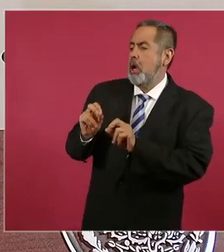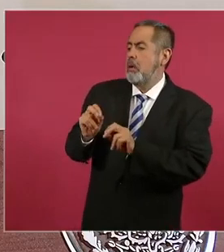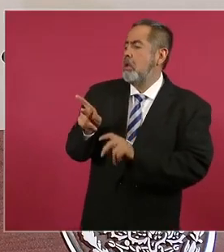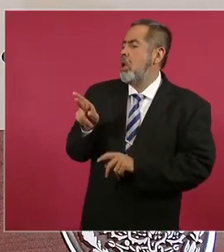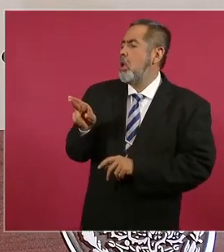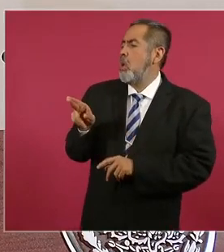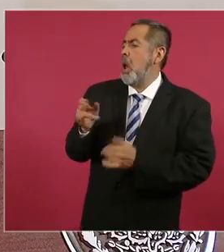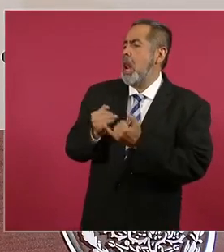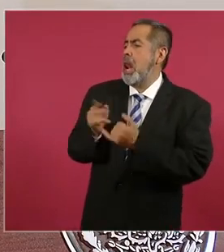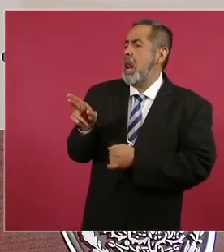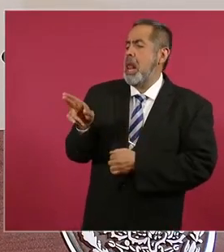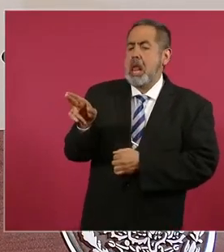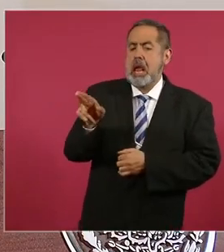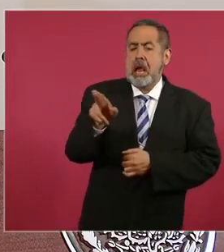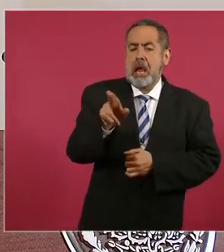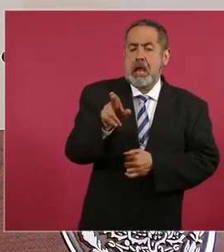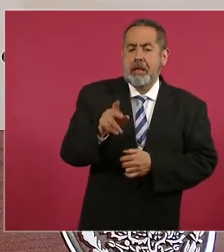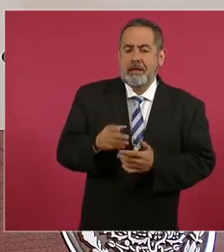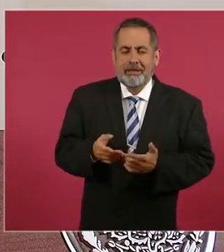coartada.